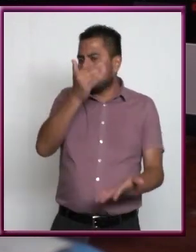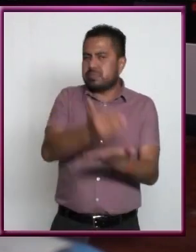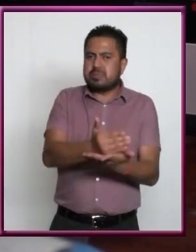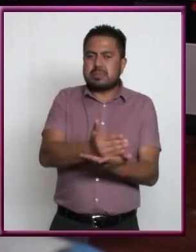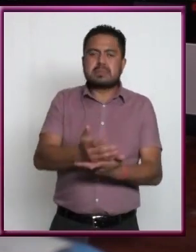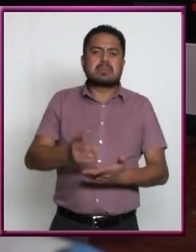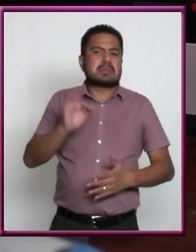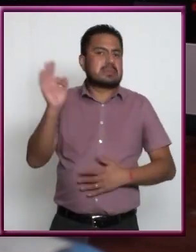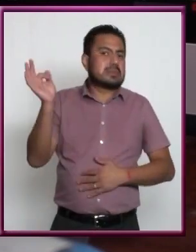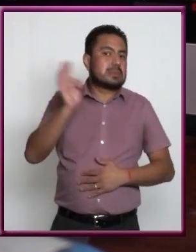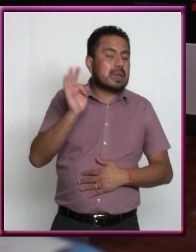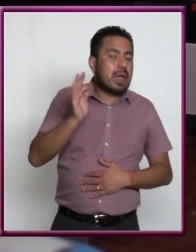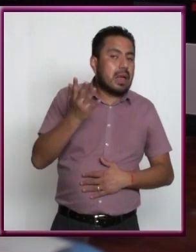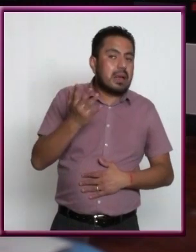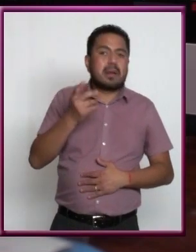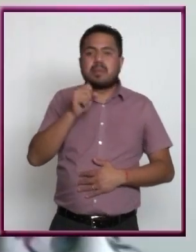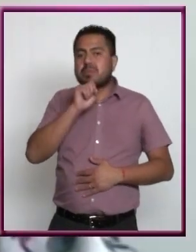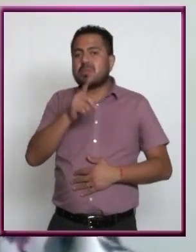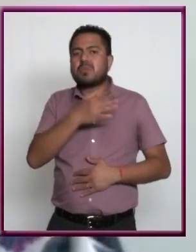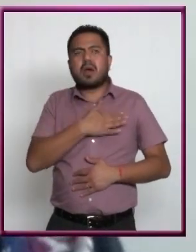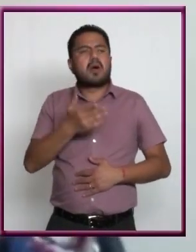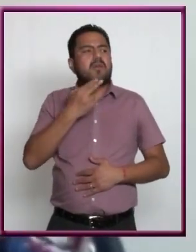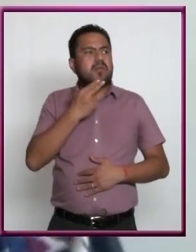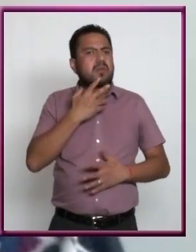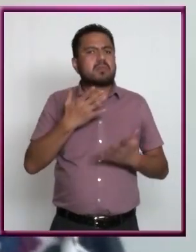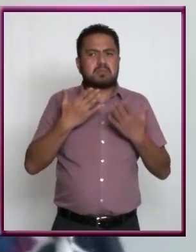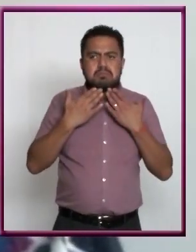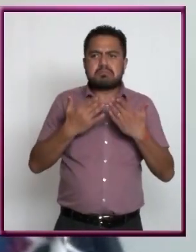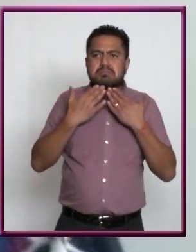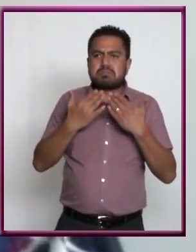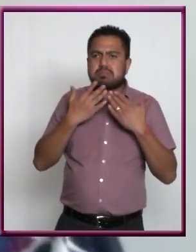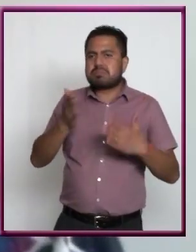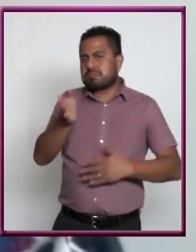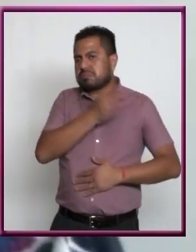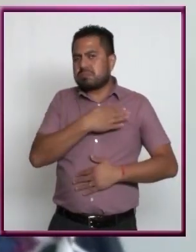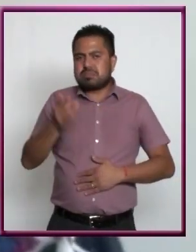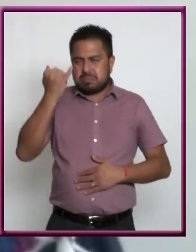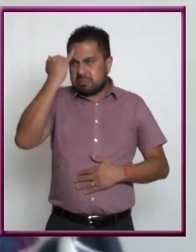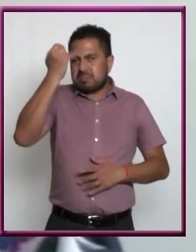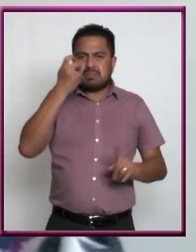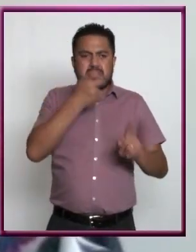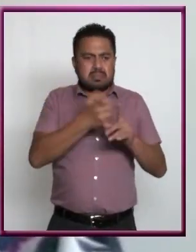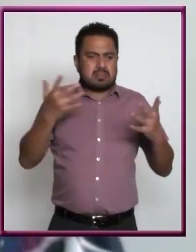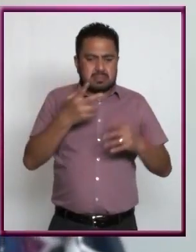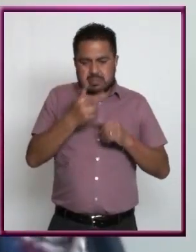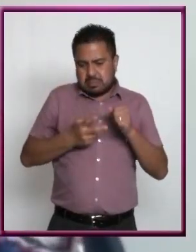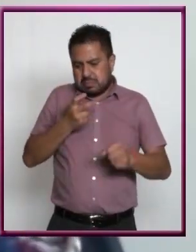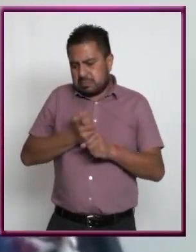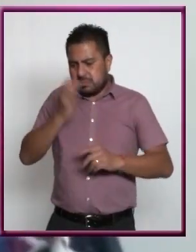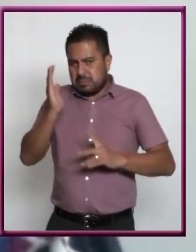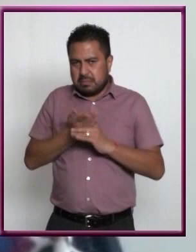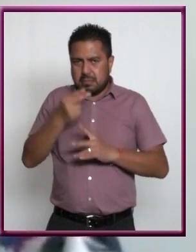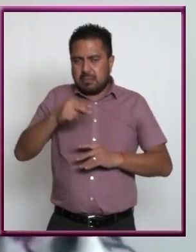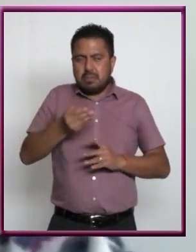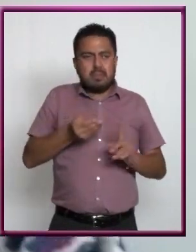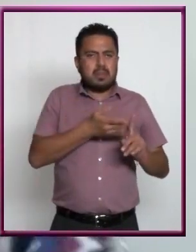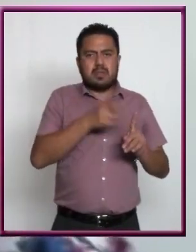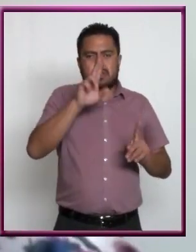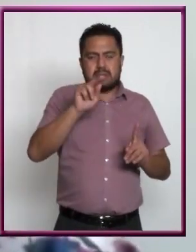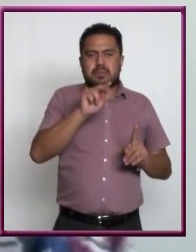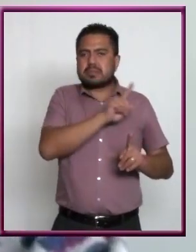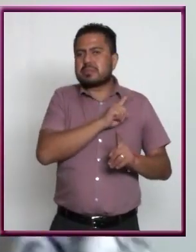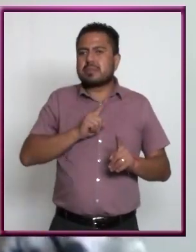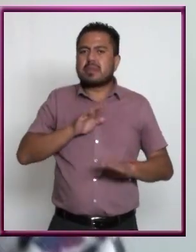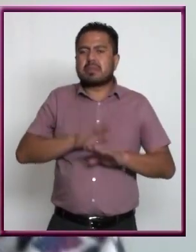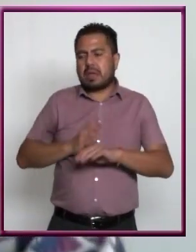y utilizar. Y bueno, pues funcionó muy bien y bueno, la idea es hacer una segunda parte que ya no se llamará Funderelele, habrá